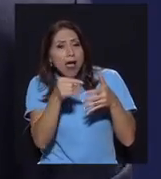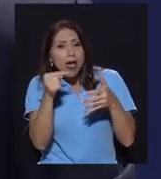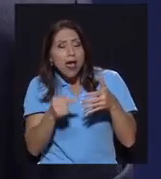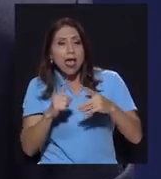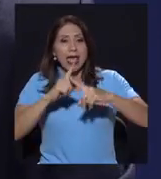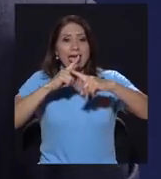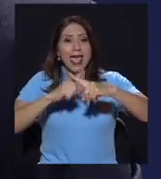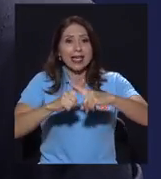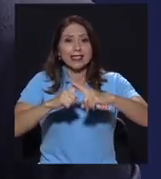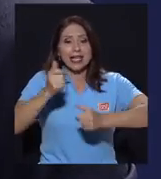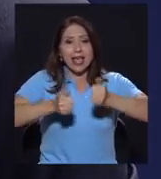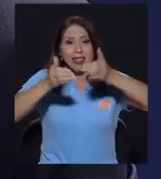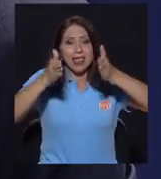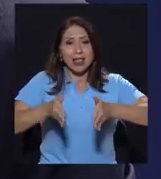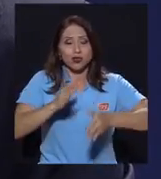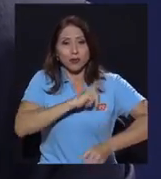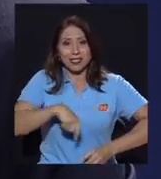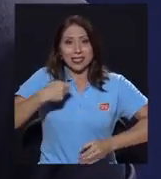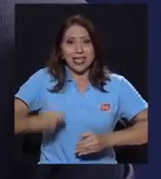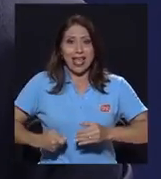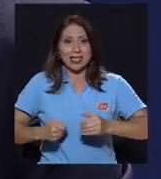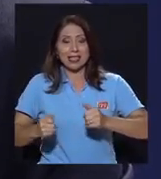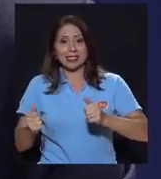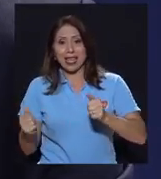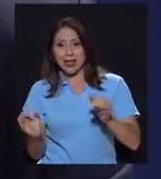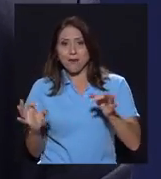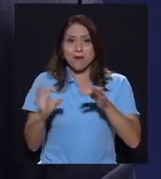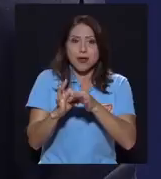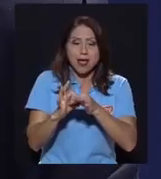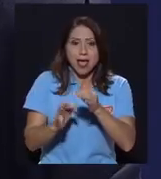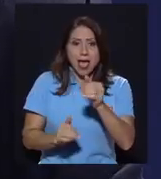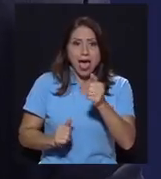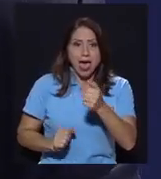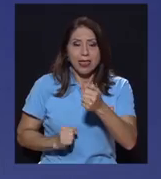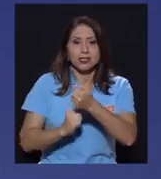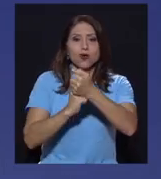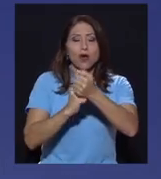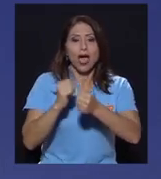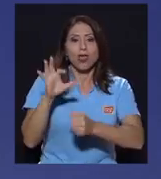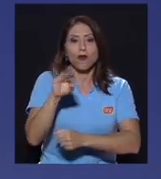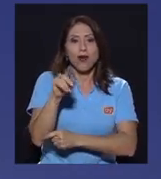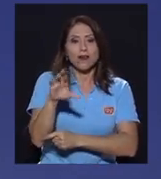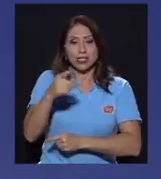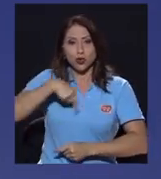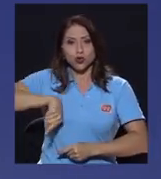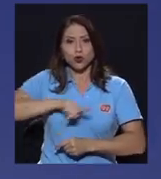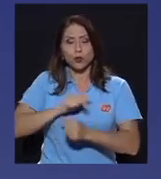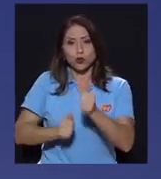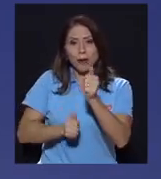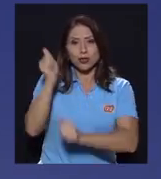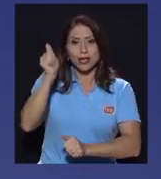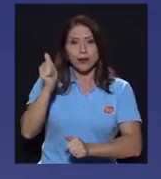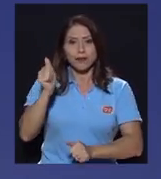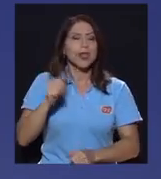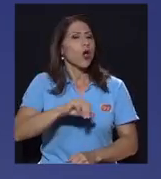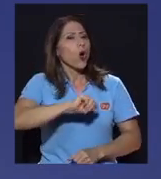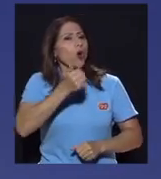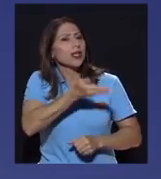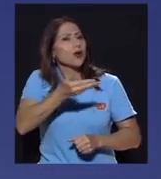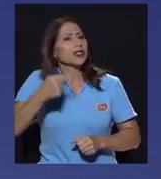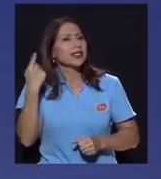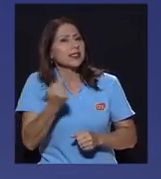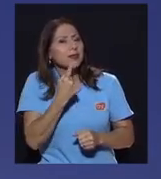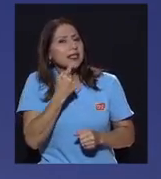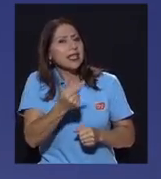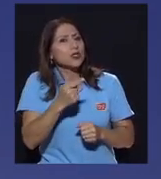presidenciales que le han dado la adhesión a un fabricio somos una mayoría ahora otra cosa siempre se ha dicho que cuesta llegar a esos acuerdos